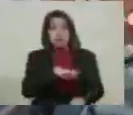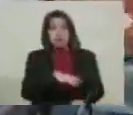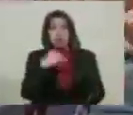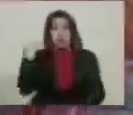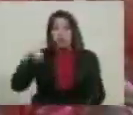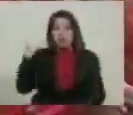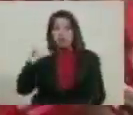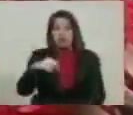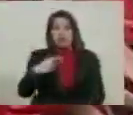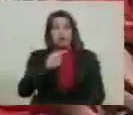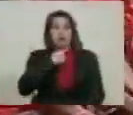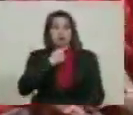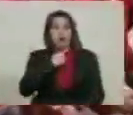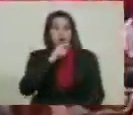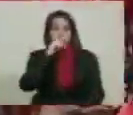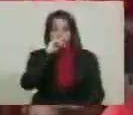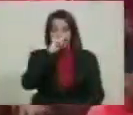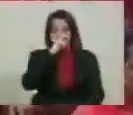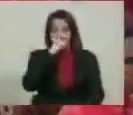cobarde?